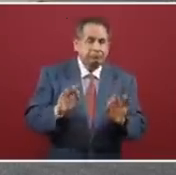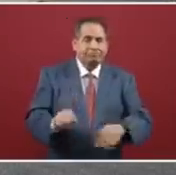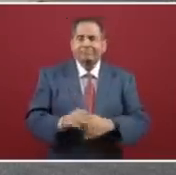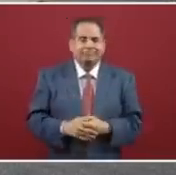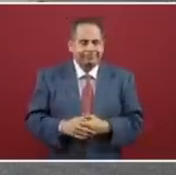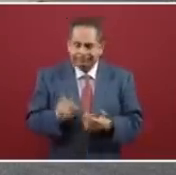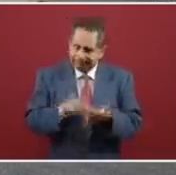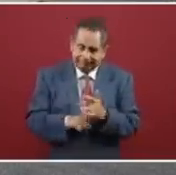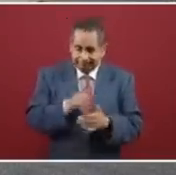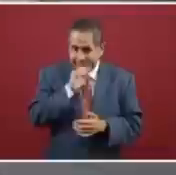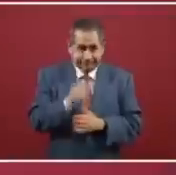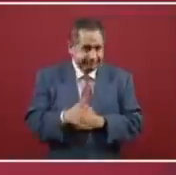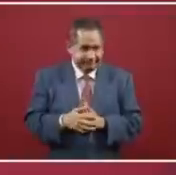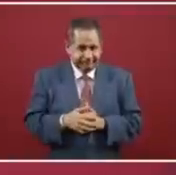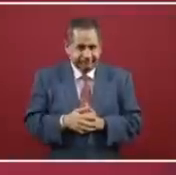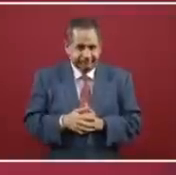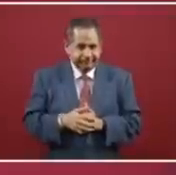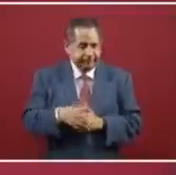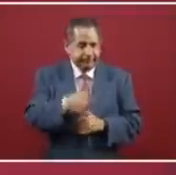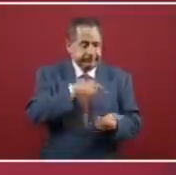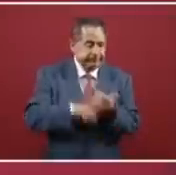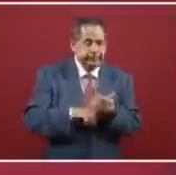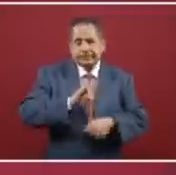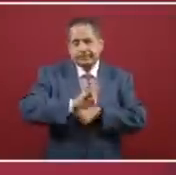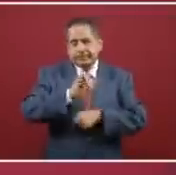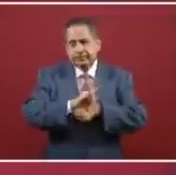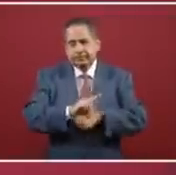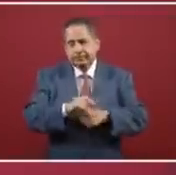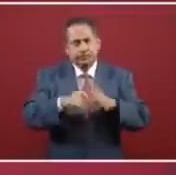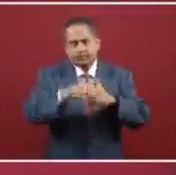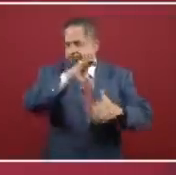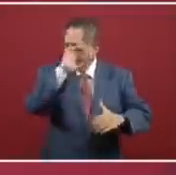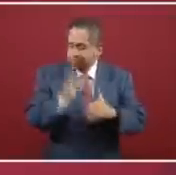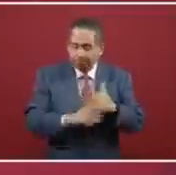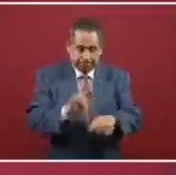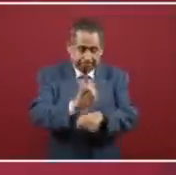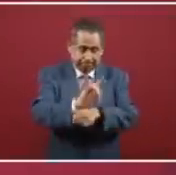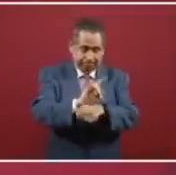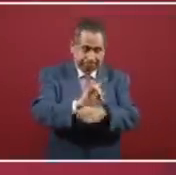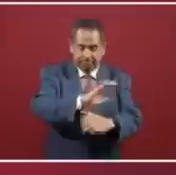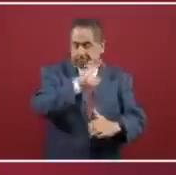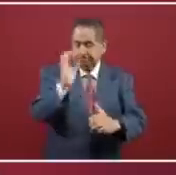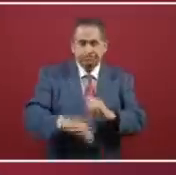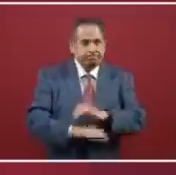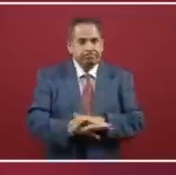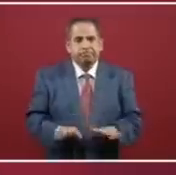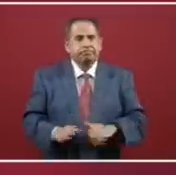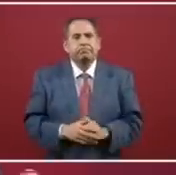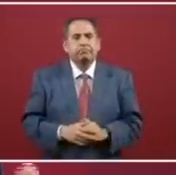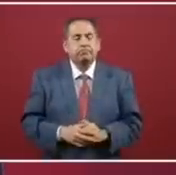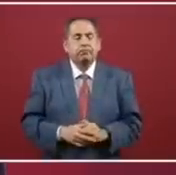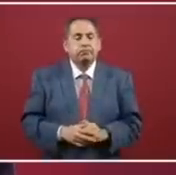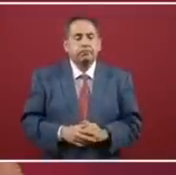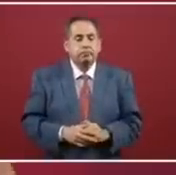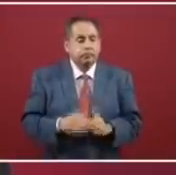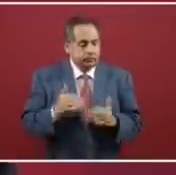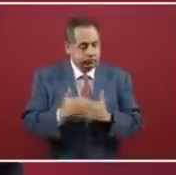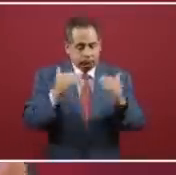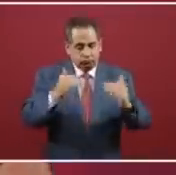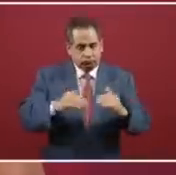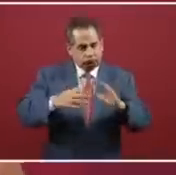por que simularon todo se termina vamos a